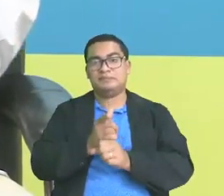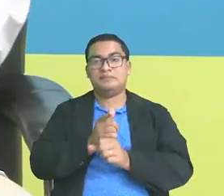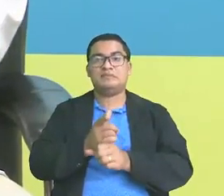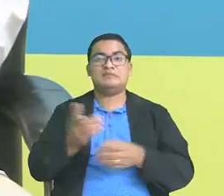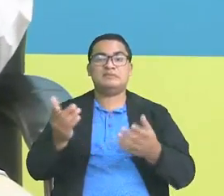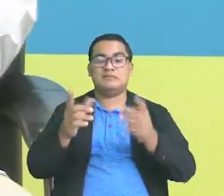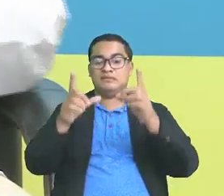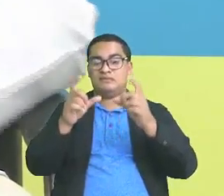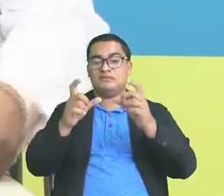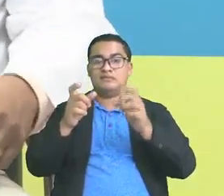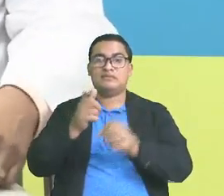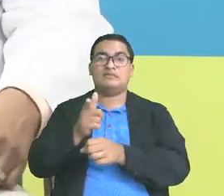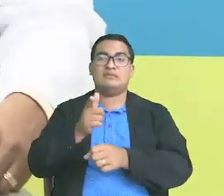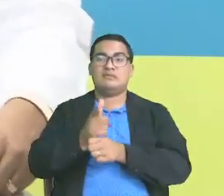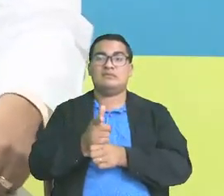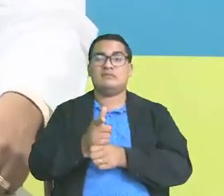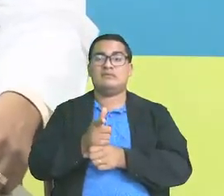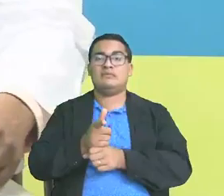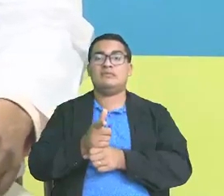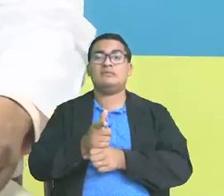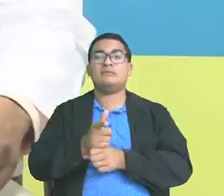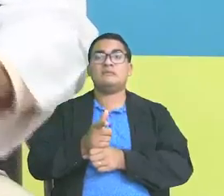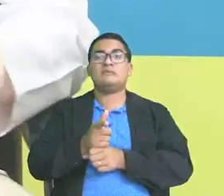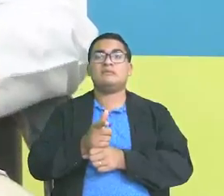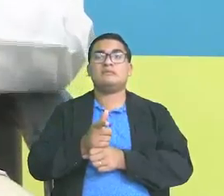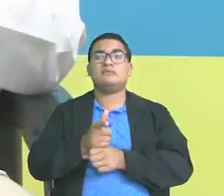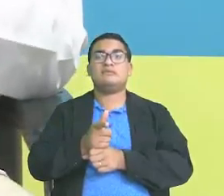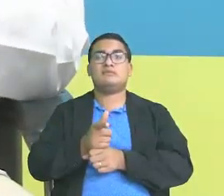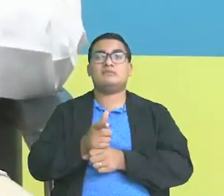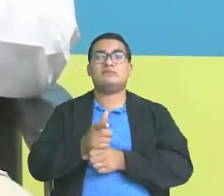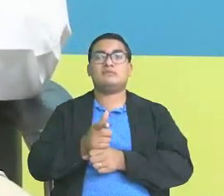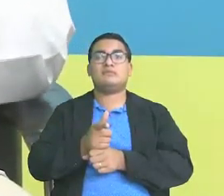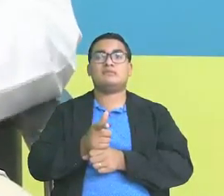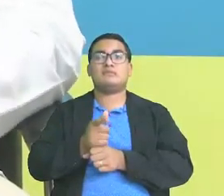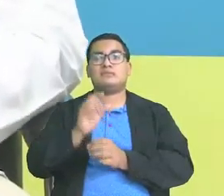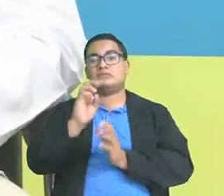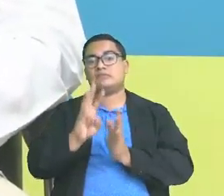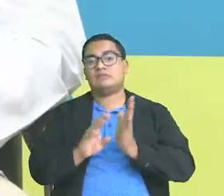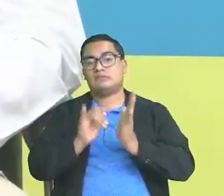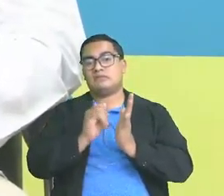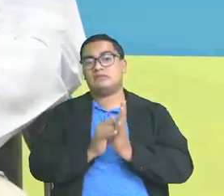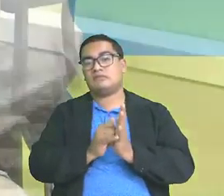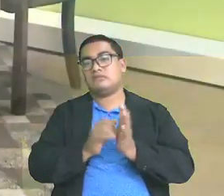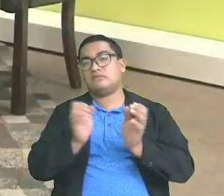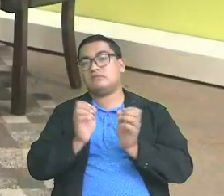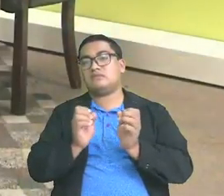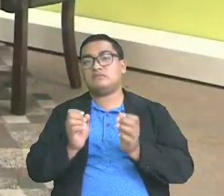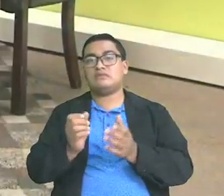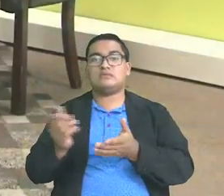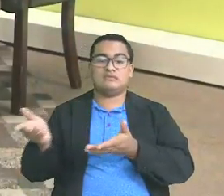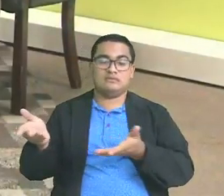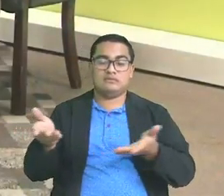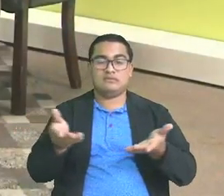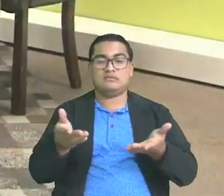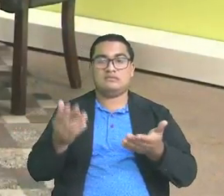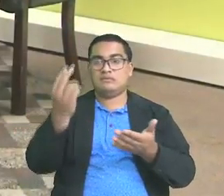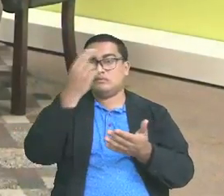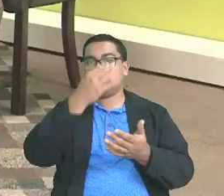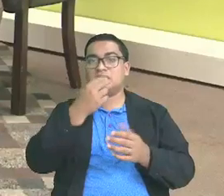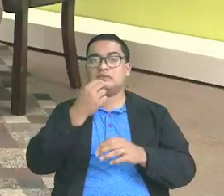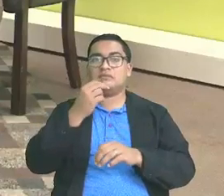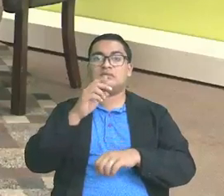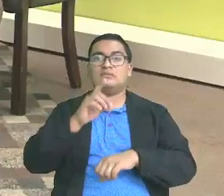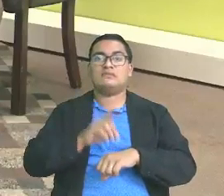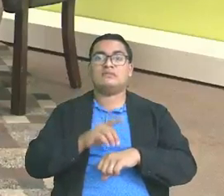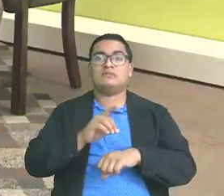Una foto, un video. Sí, un WhatsApp. Exactamente. WhatsApp no, sino que lo lleven a la consulta y lo miremos. ¿Por qué le digo